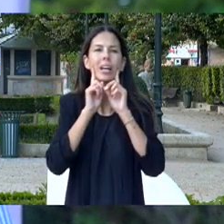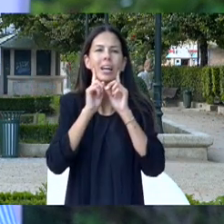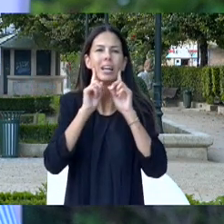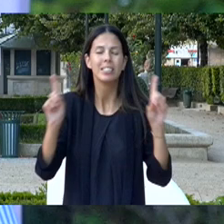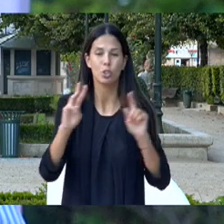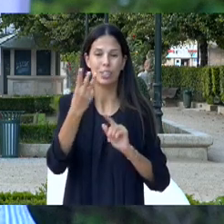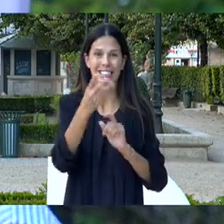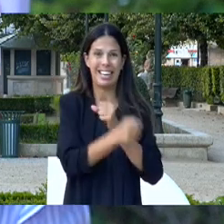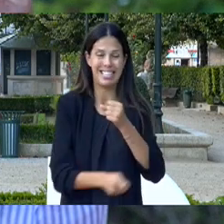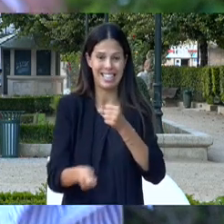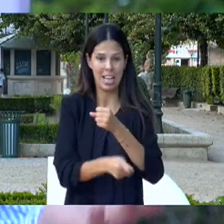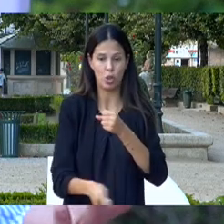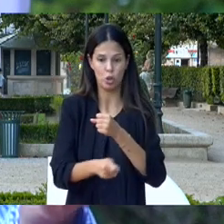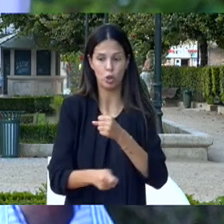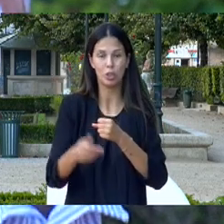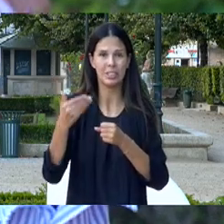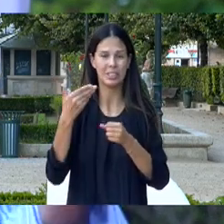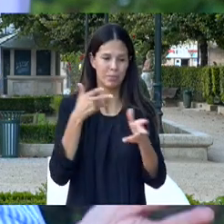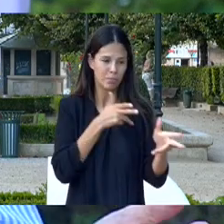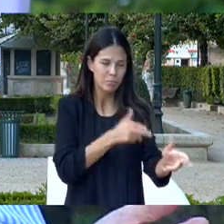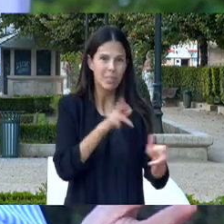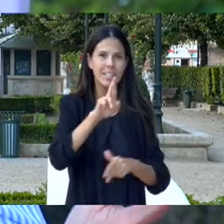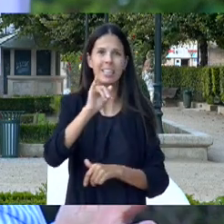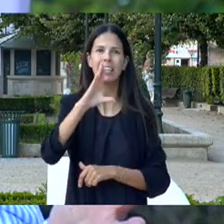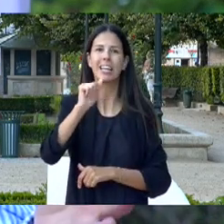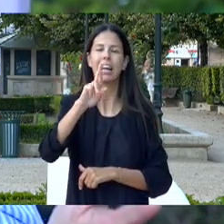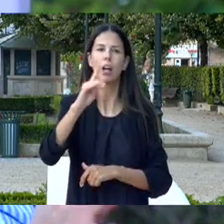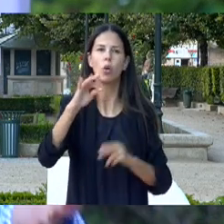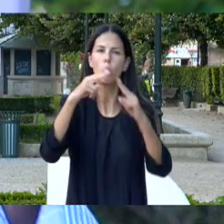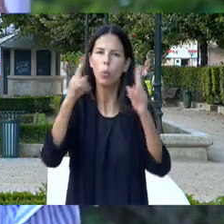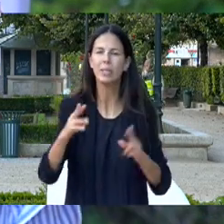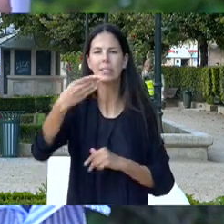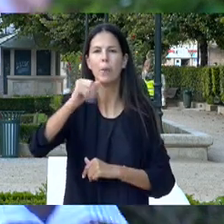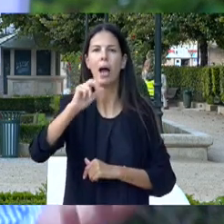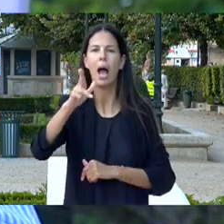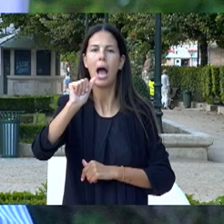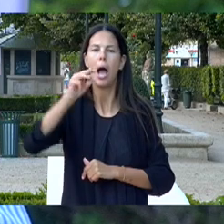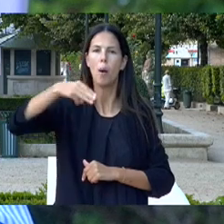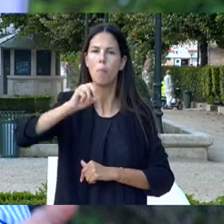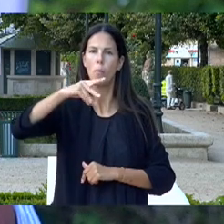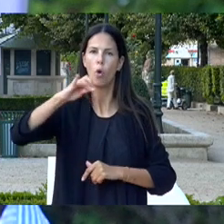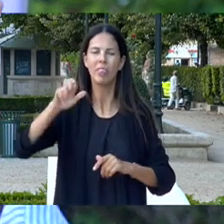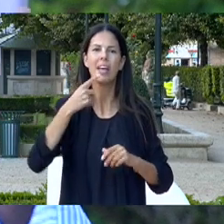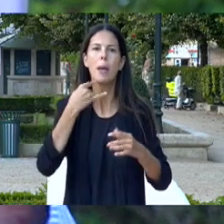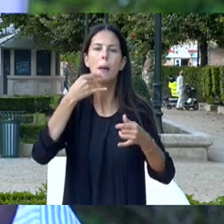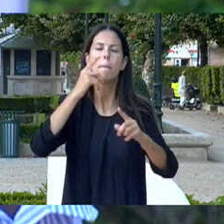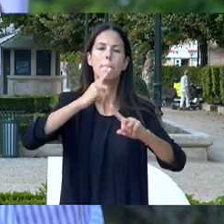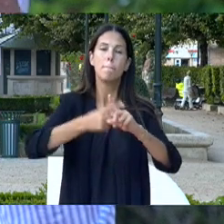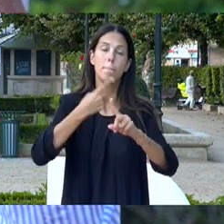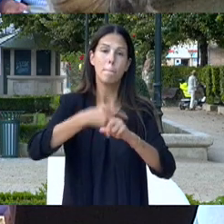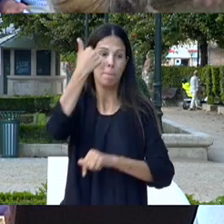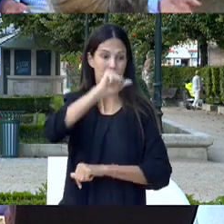3 de agosto xa fusilan a Ricardo Puente Bamonde, que era primo de Franco, e